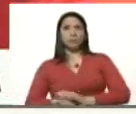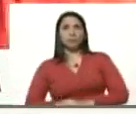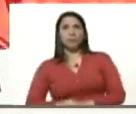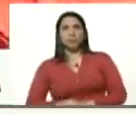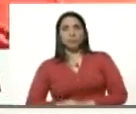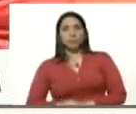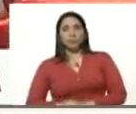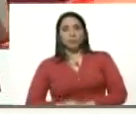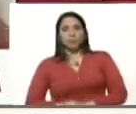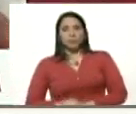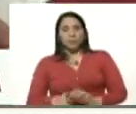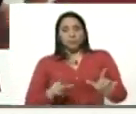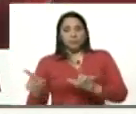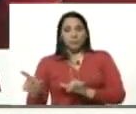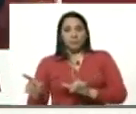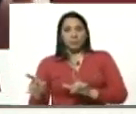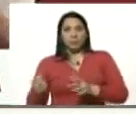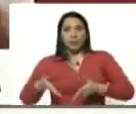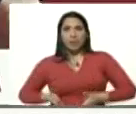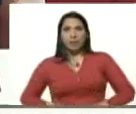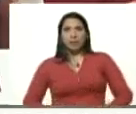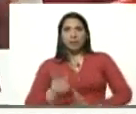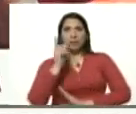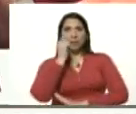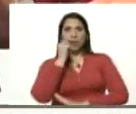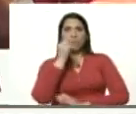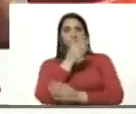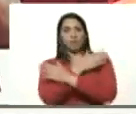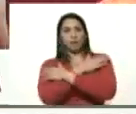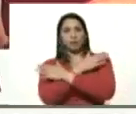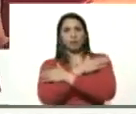Realísimo. A Juan Alberto Calzayalo. Felicitaciones.